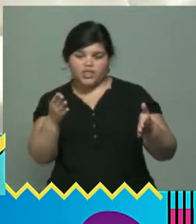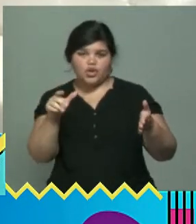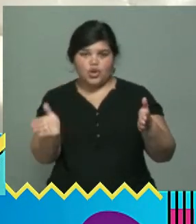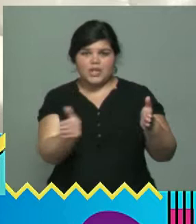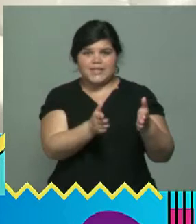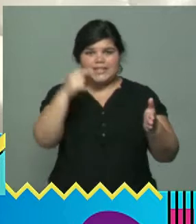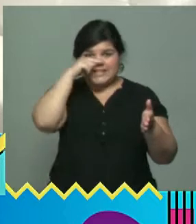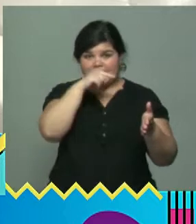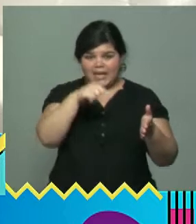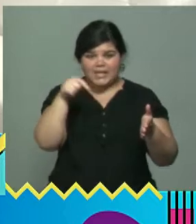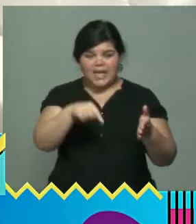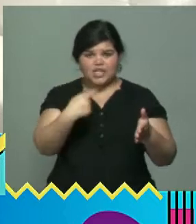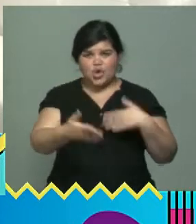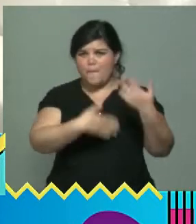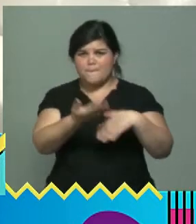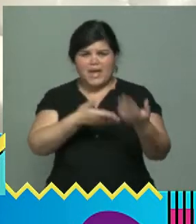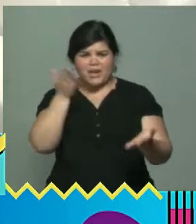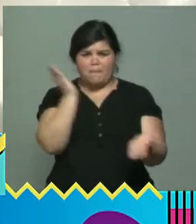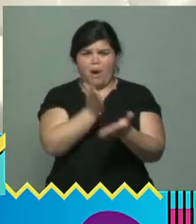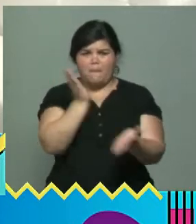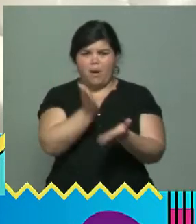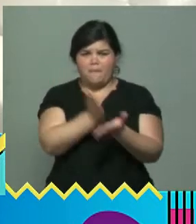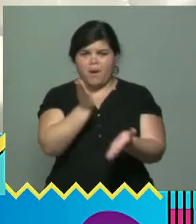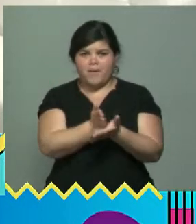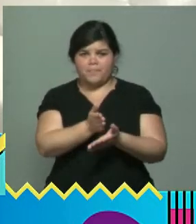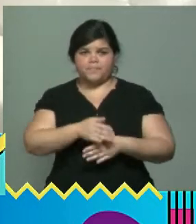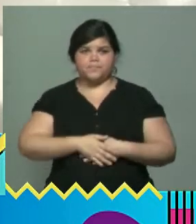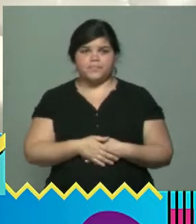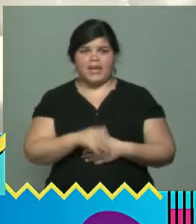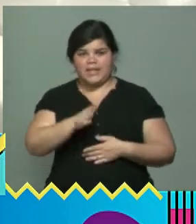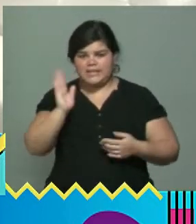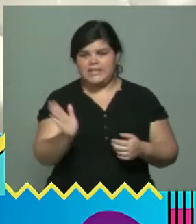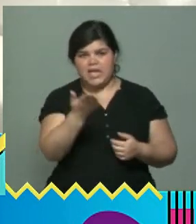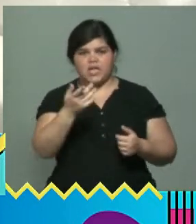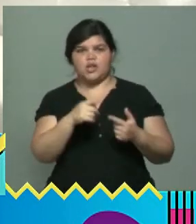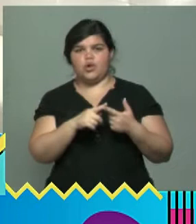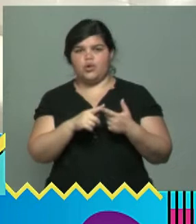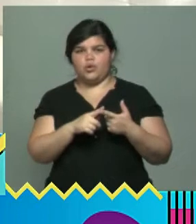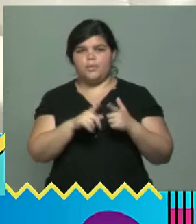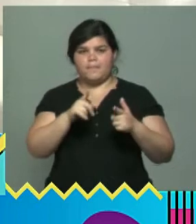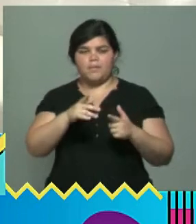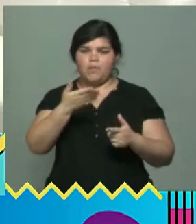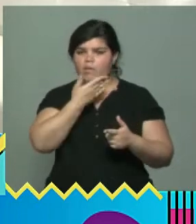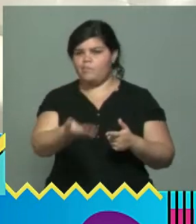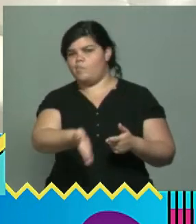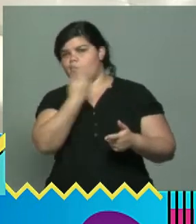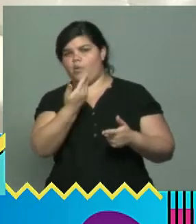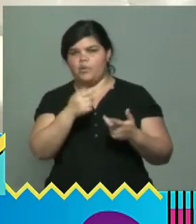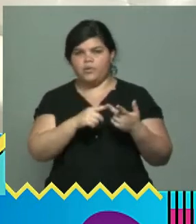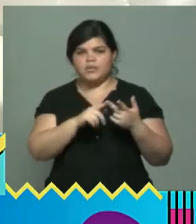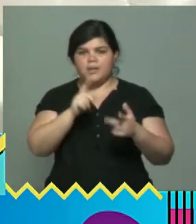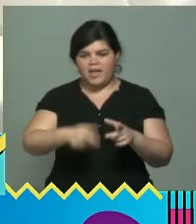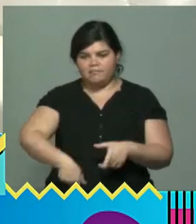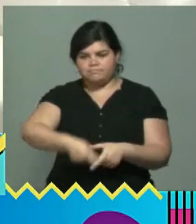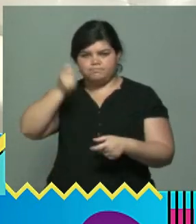maltrato infantil, ¿sí? Este castigo violento también podría decirse, el chirlo, como te decíamos, ¿no? El cachetazo dado a tiempo, el